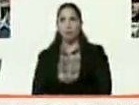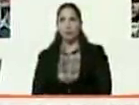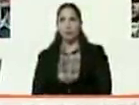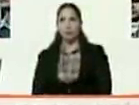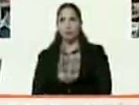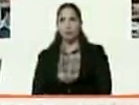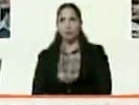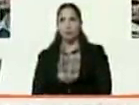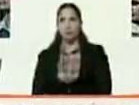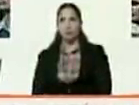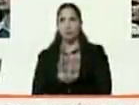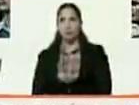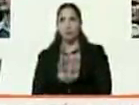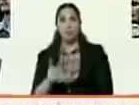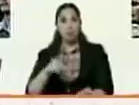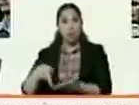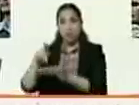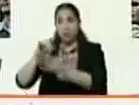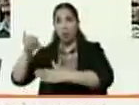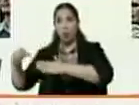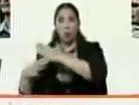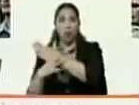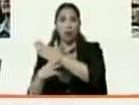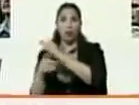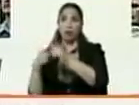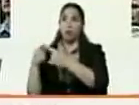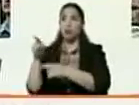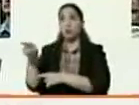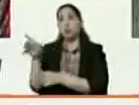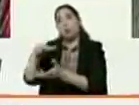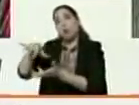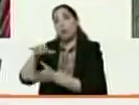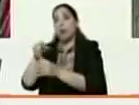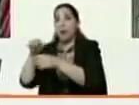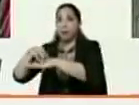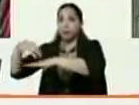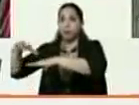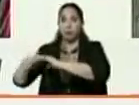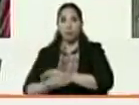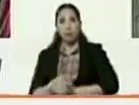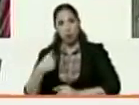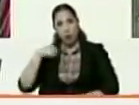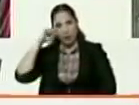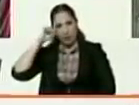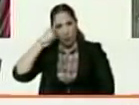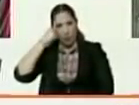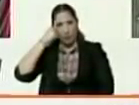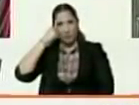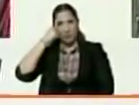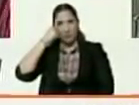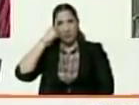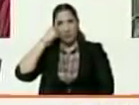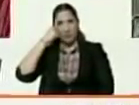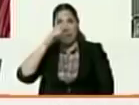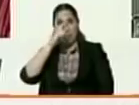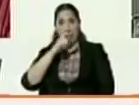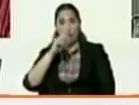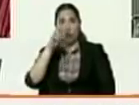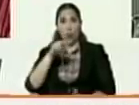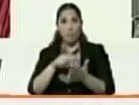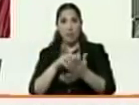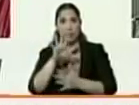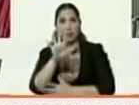Si usted participa, Juanito Limaña, ese es su problema. Les voy a recordar año